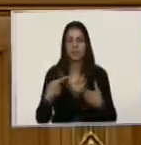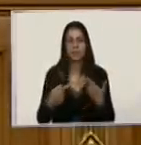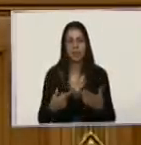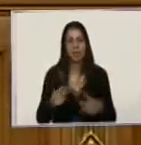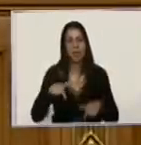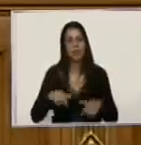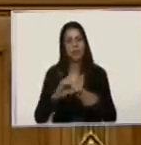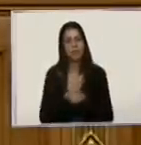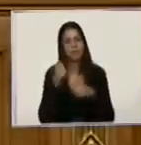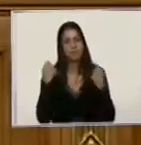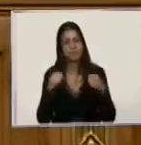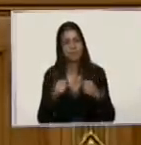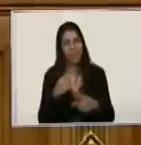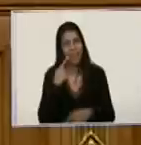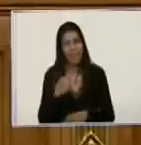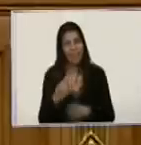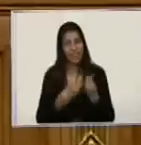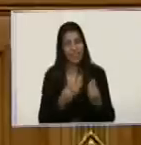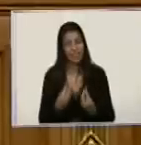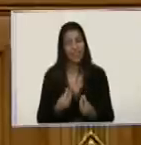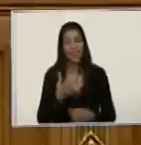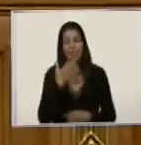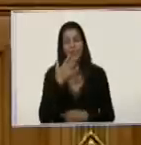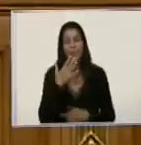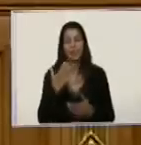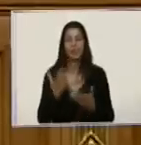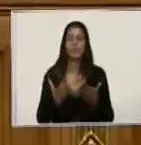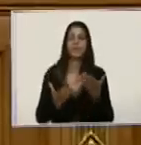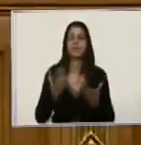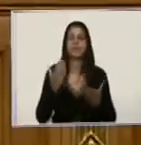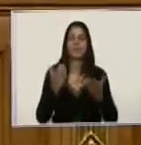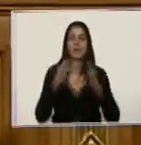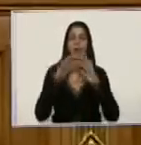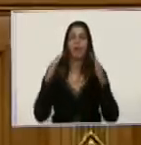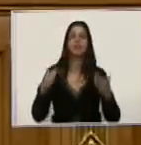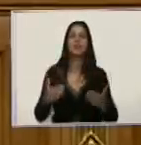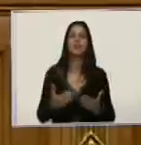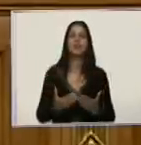¿verdad? El equilibrio del universo, ¿no?